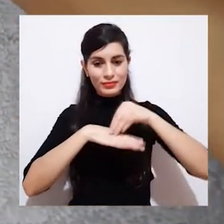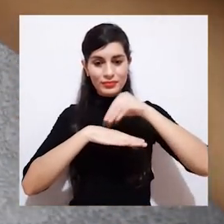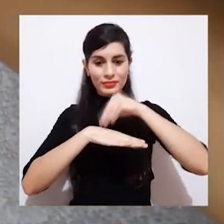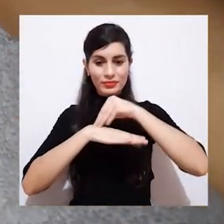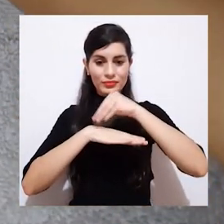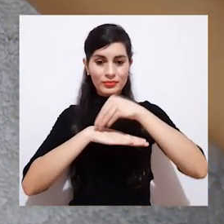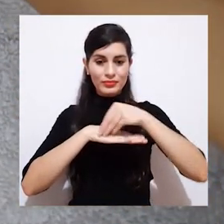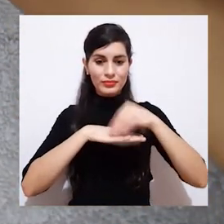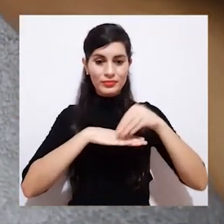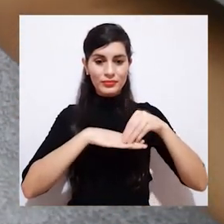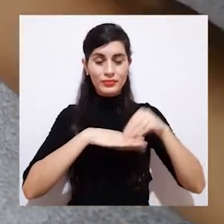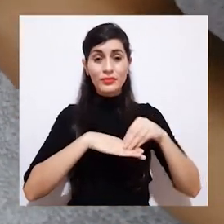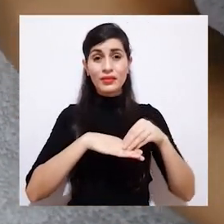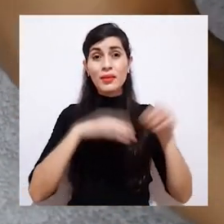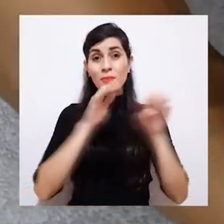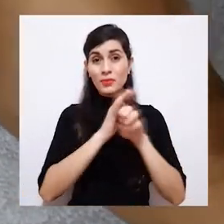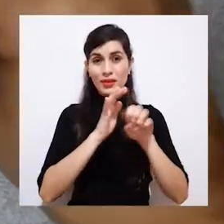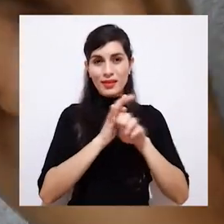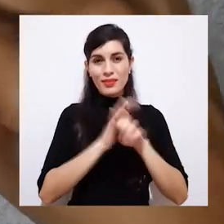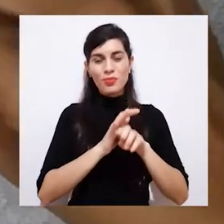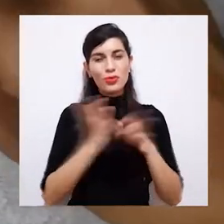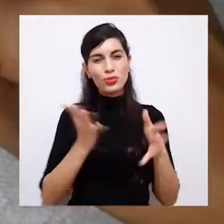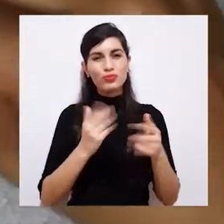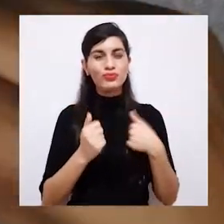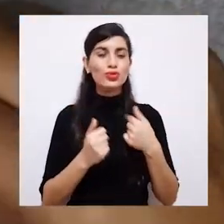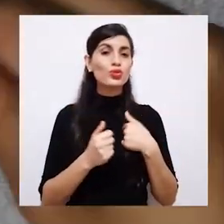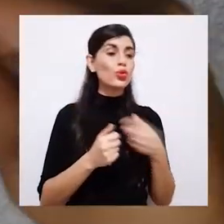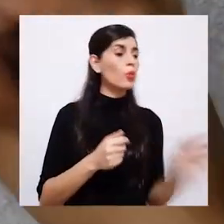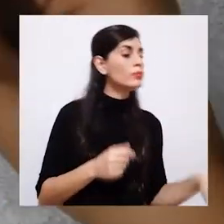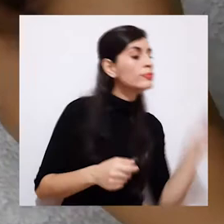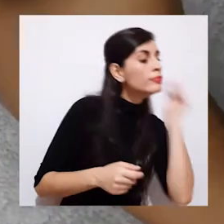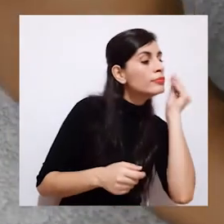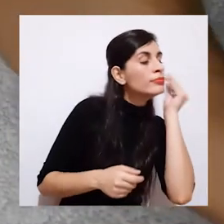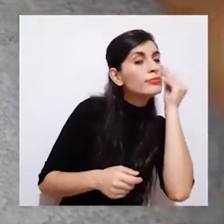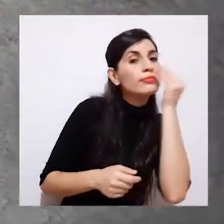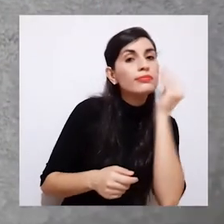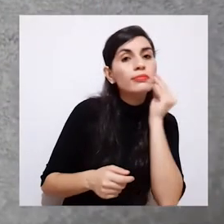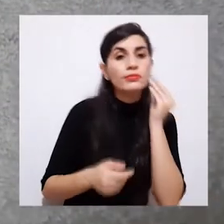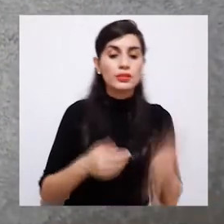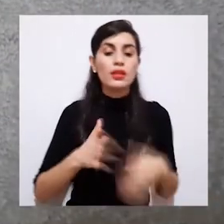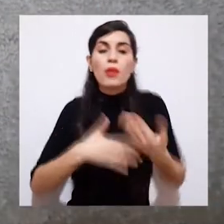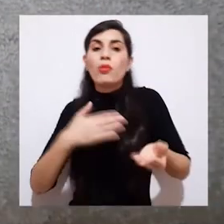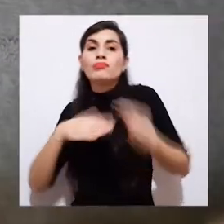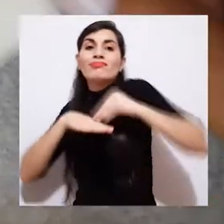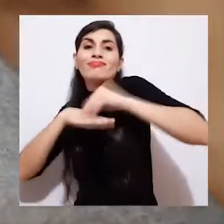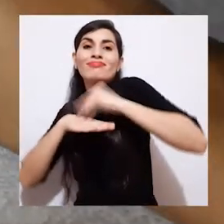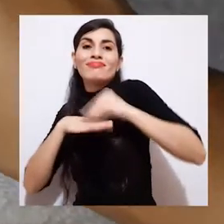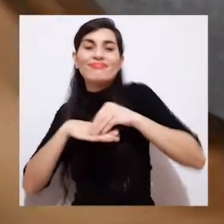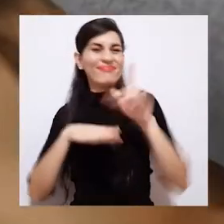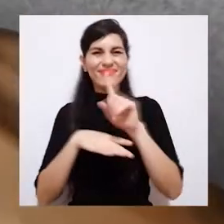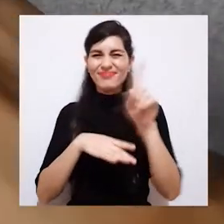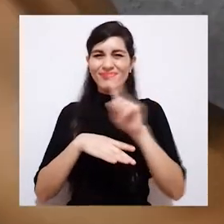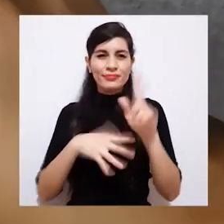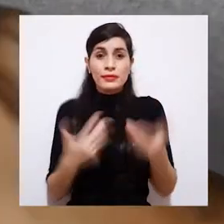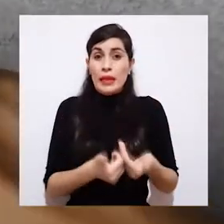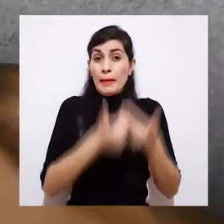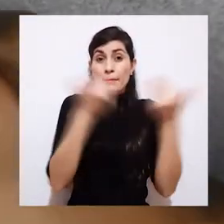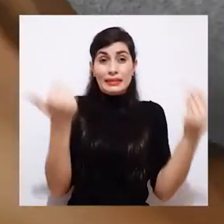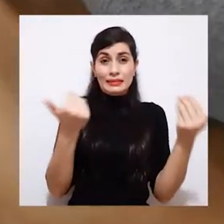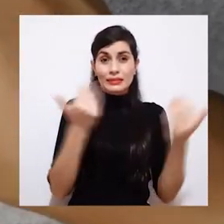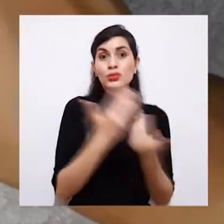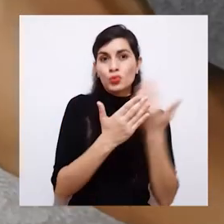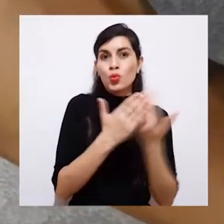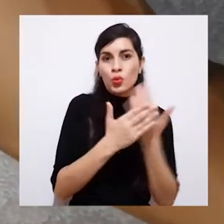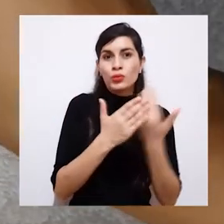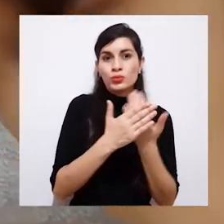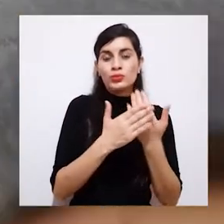que utilicen, ¿verdad?, sus esponjas de maquillaje social o sus brochas, ya que lo que es maquillaje de efecto especial con